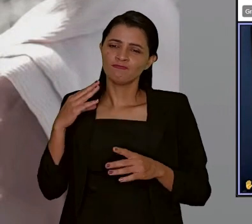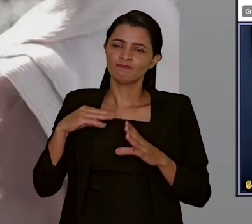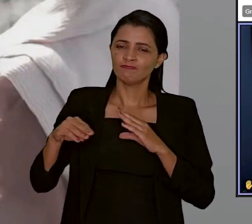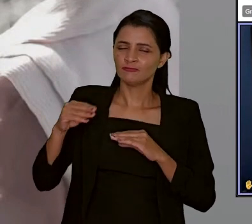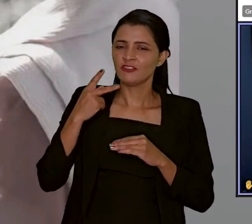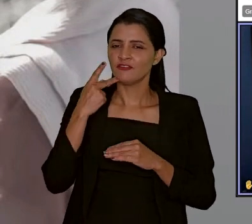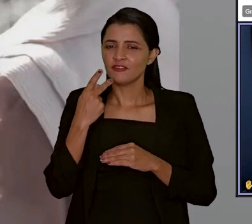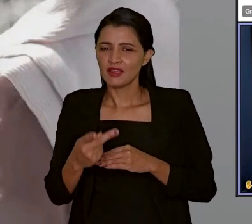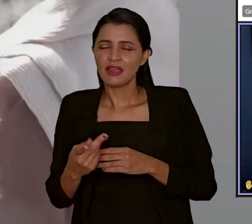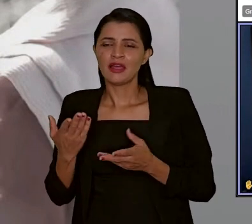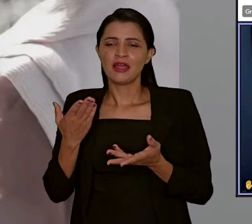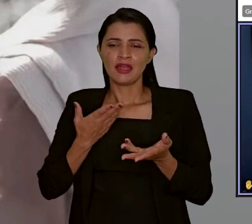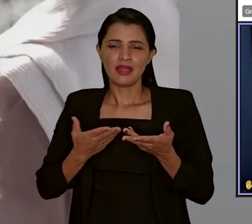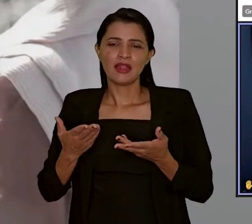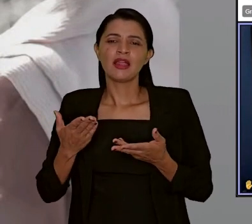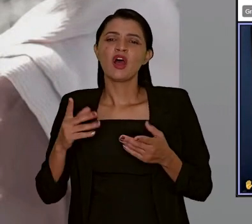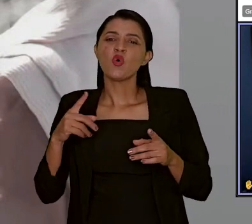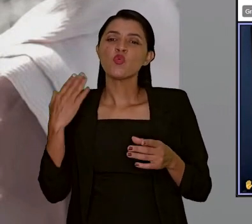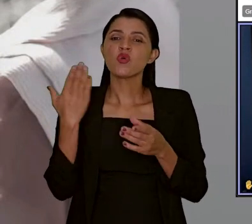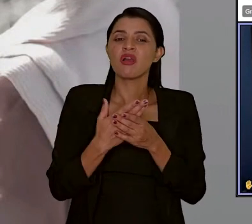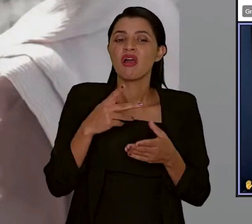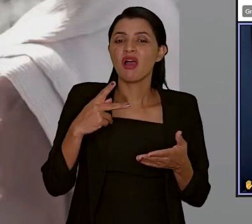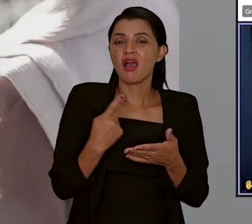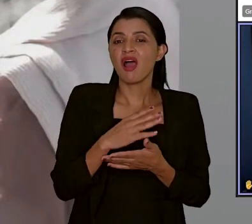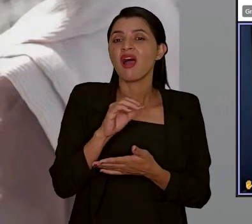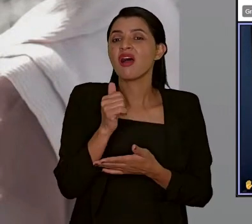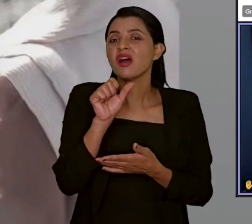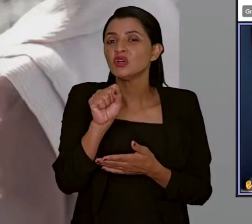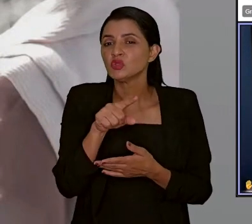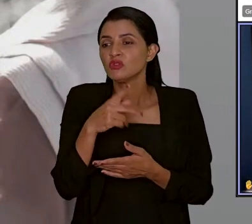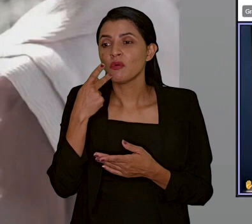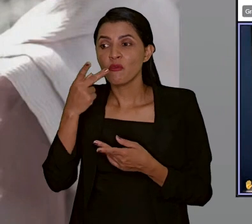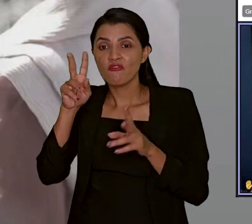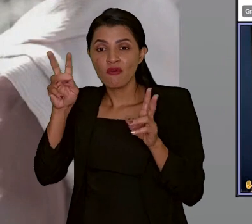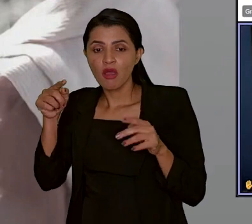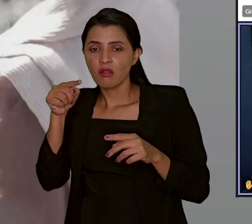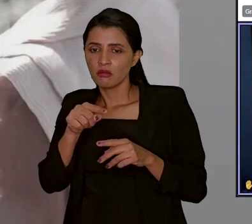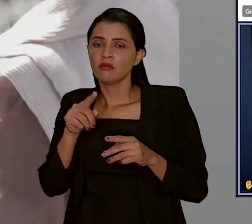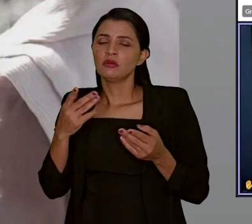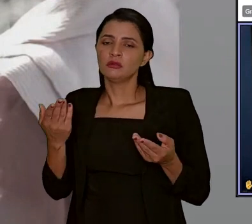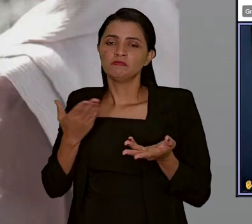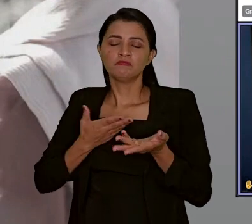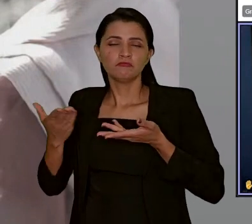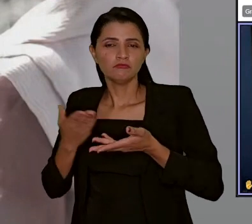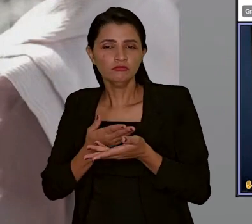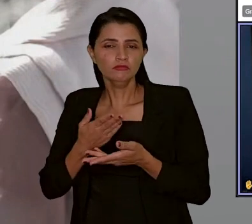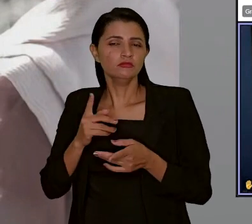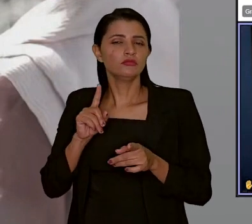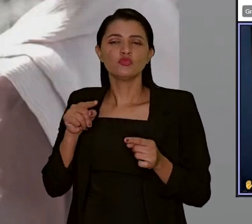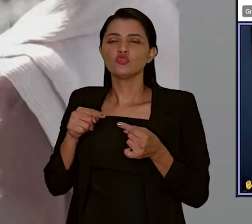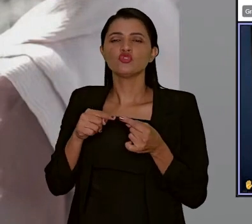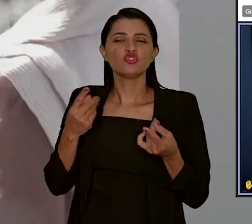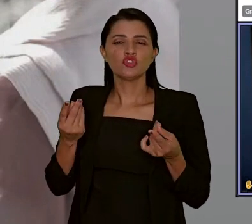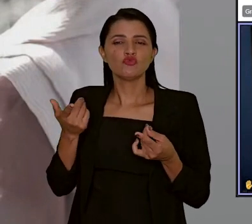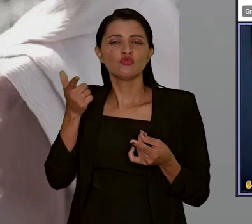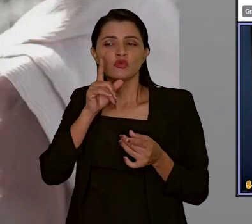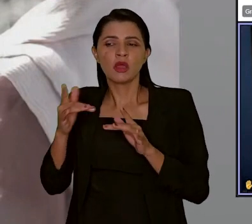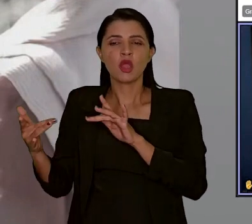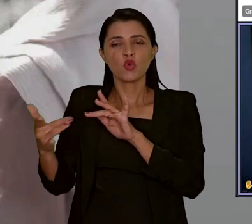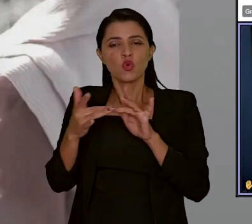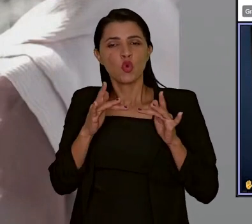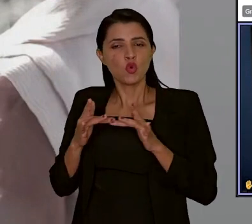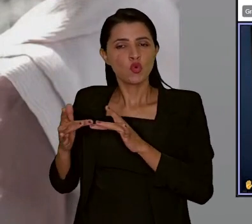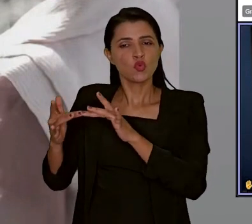al caso, y vamos a hablar simplemente para poner en contacto a esos